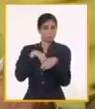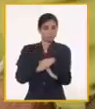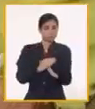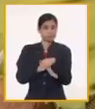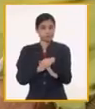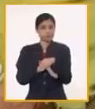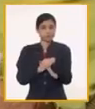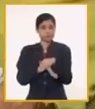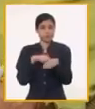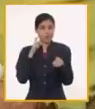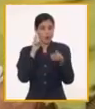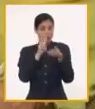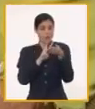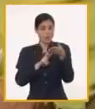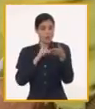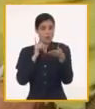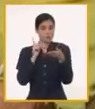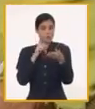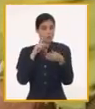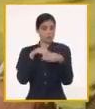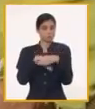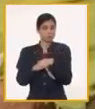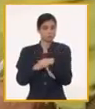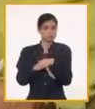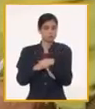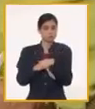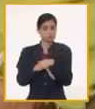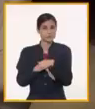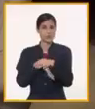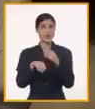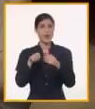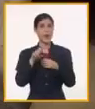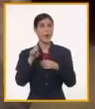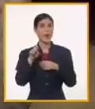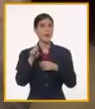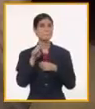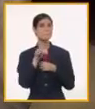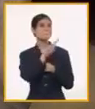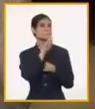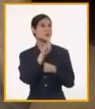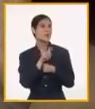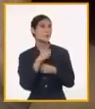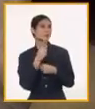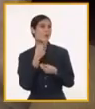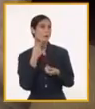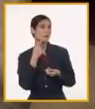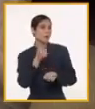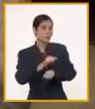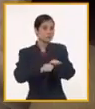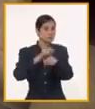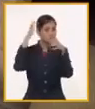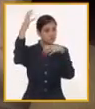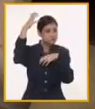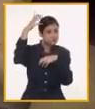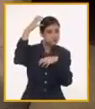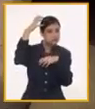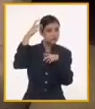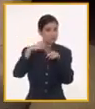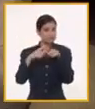hacer una pregunta indiscreta, ¿nunca se bañó entonces hasta que vio al Che? No, por Francia en esa época hay frío, no